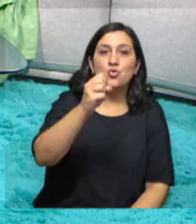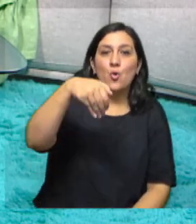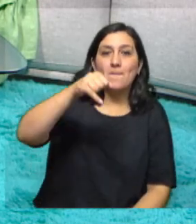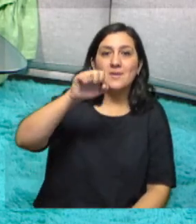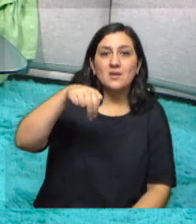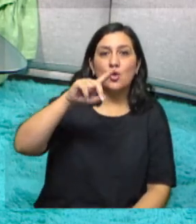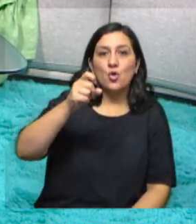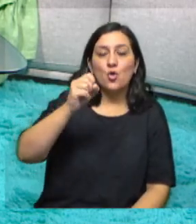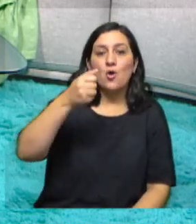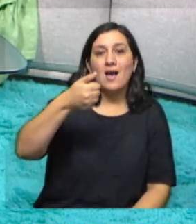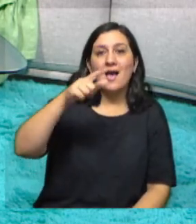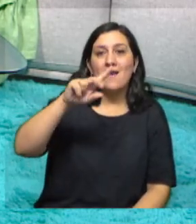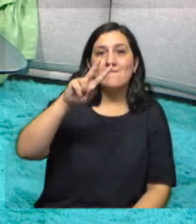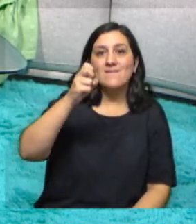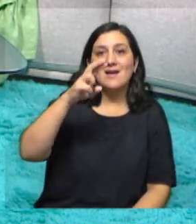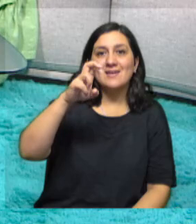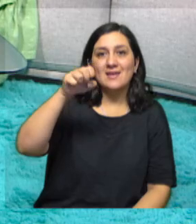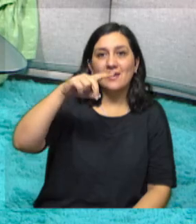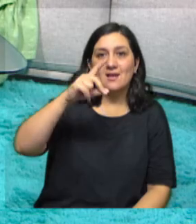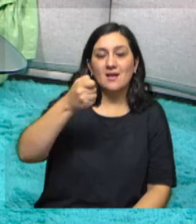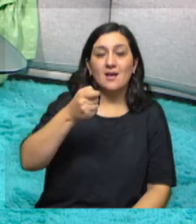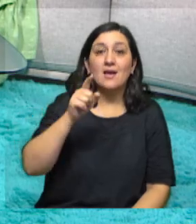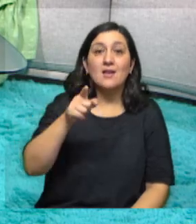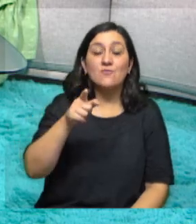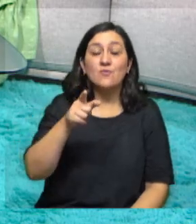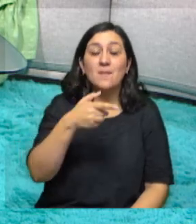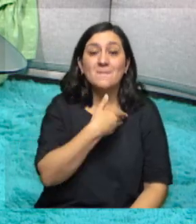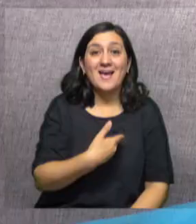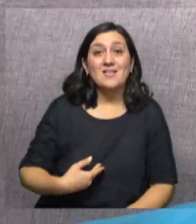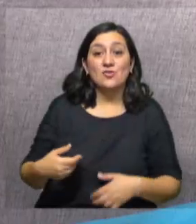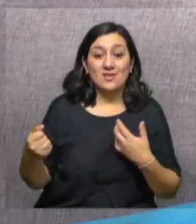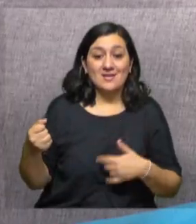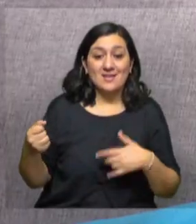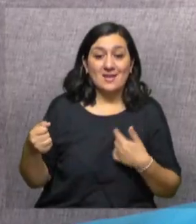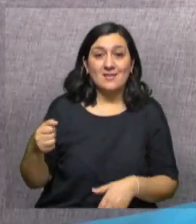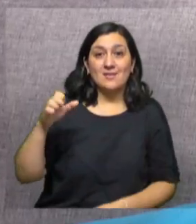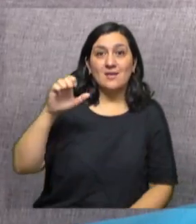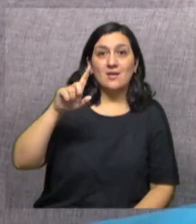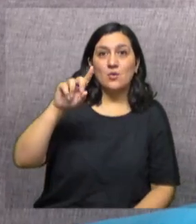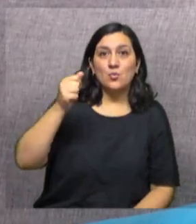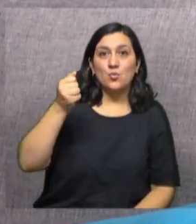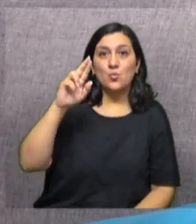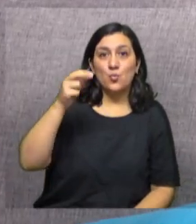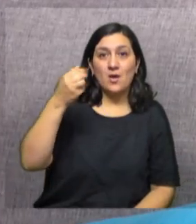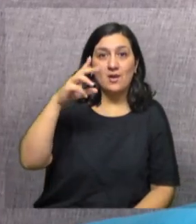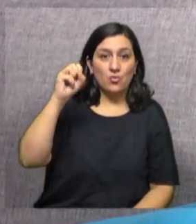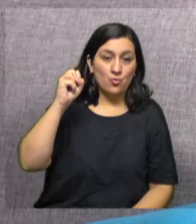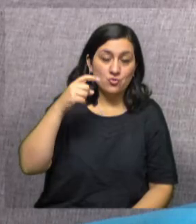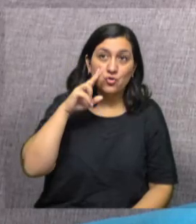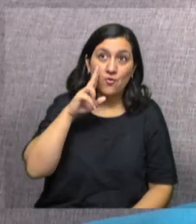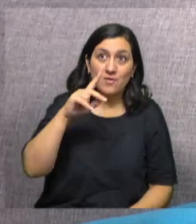Bueno, Domingo Alvarenga fue maestro de guitarra de Eduardo. Y lo vi en Buenos Aires la última